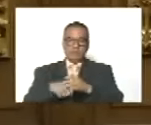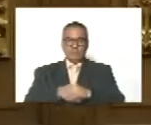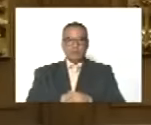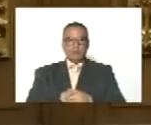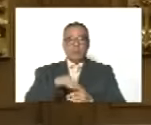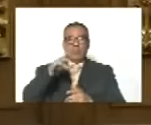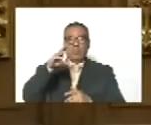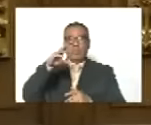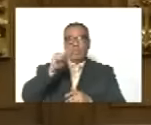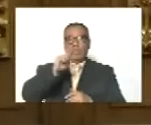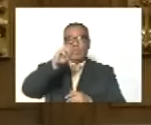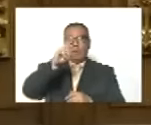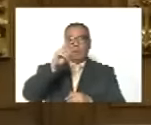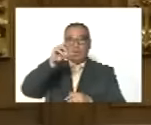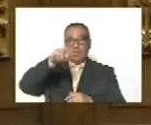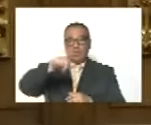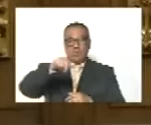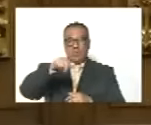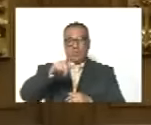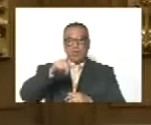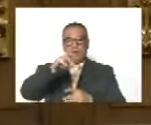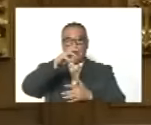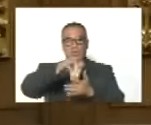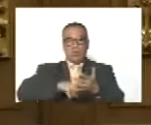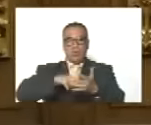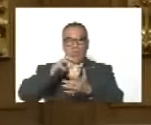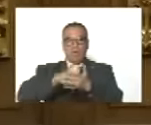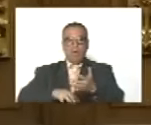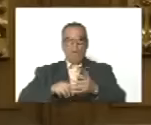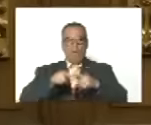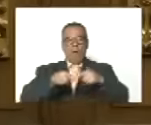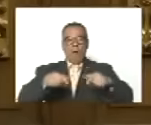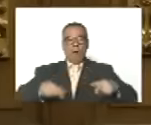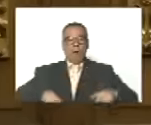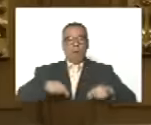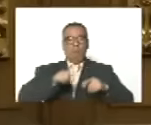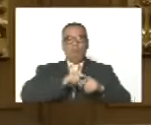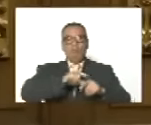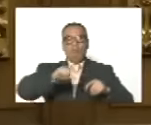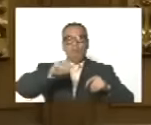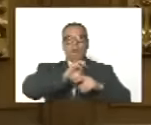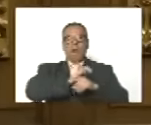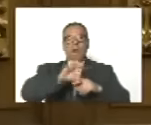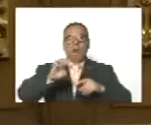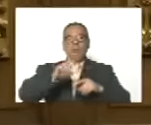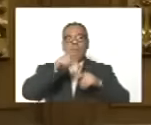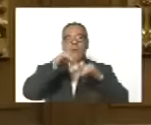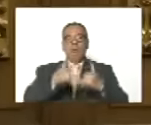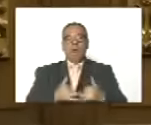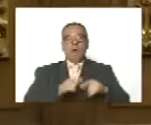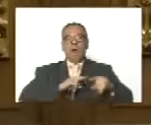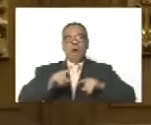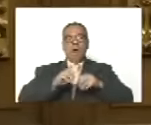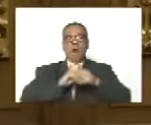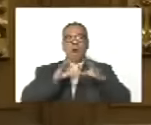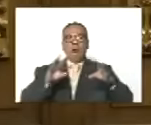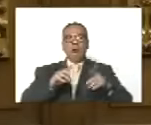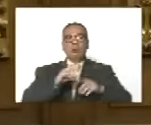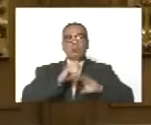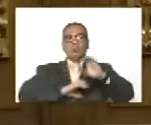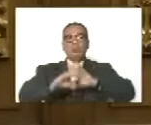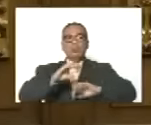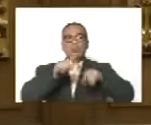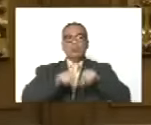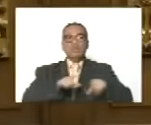El ADN agrícola del cinturón ecuatorial ya está dilucidado